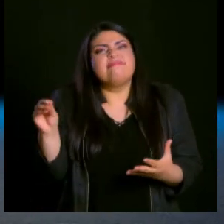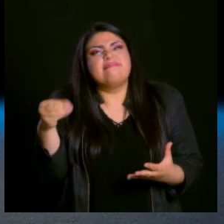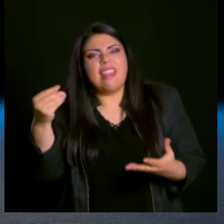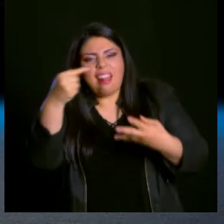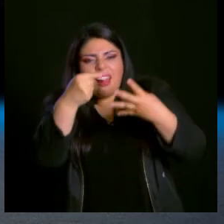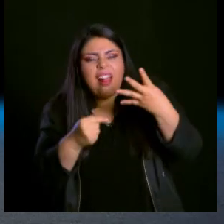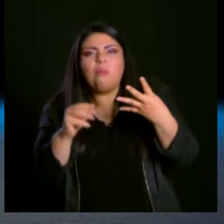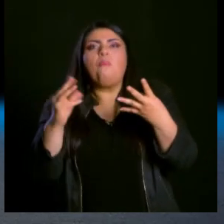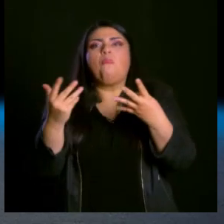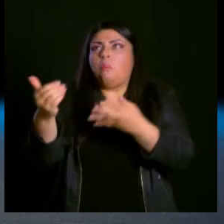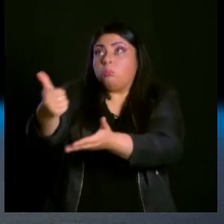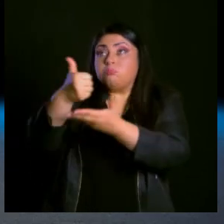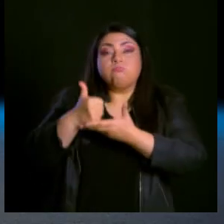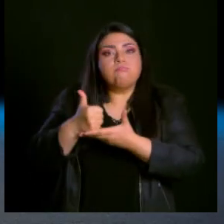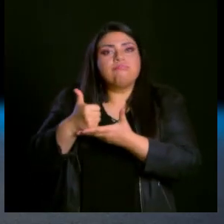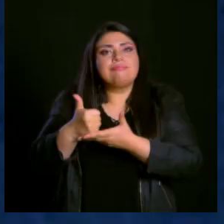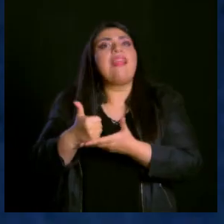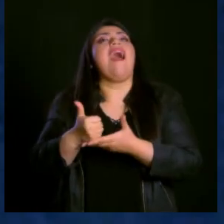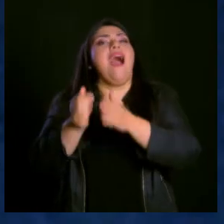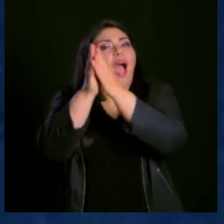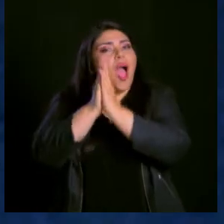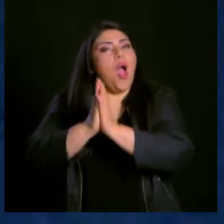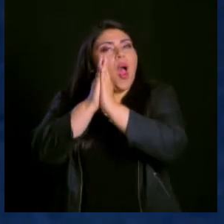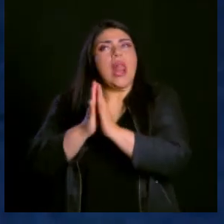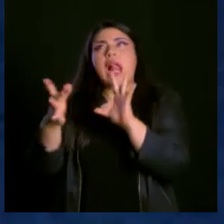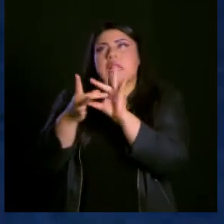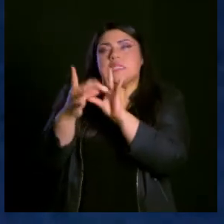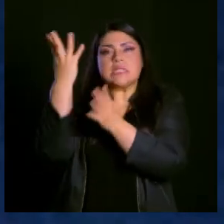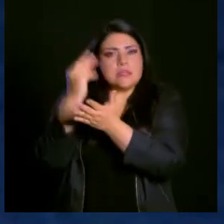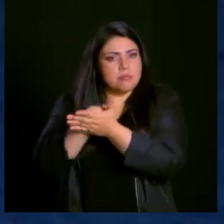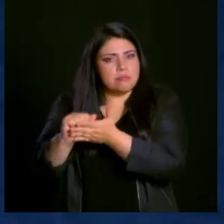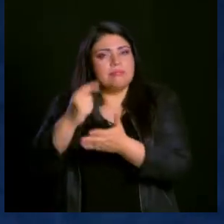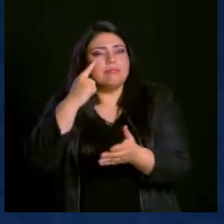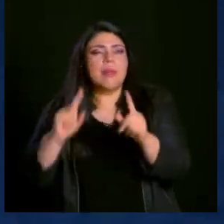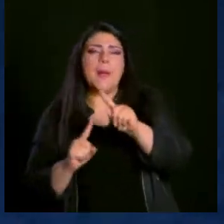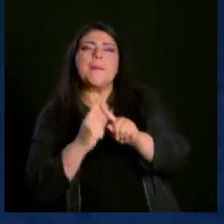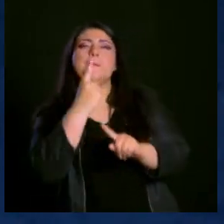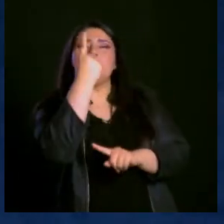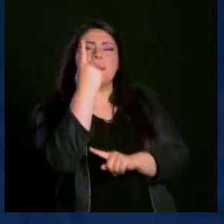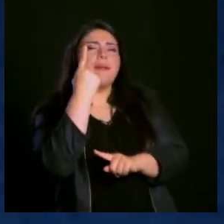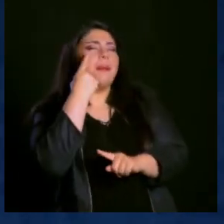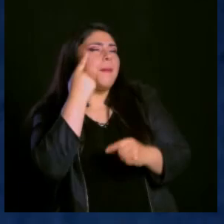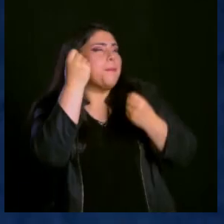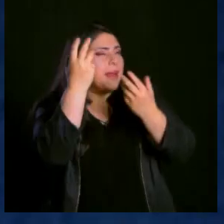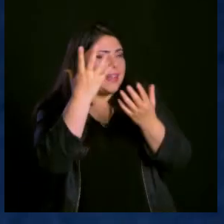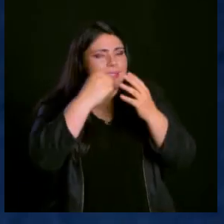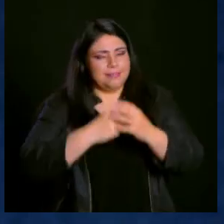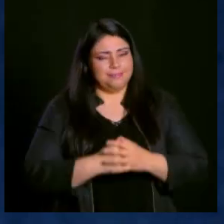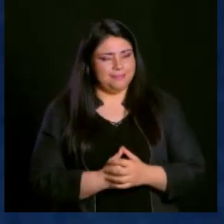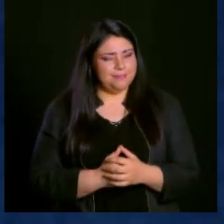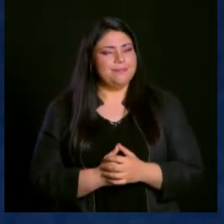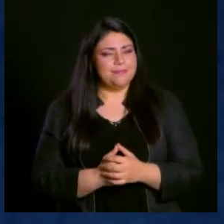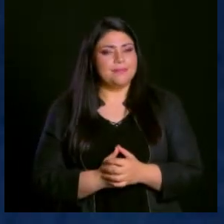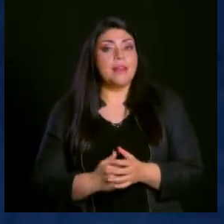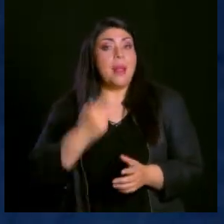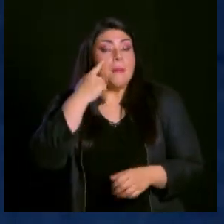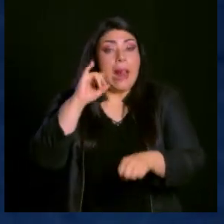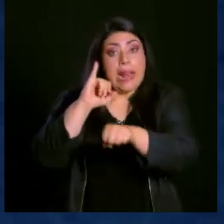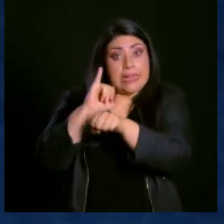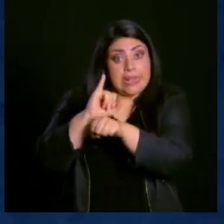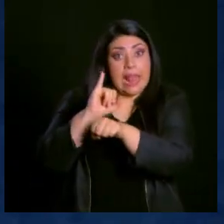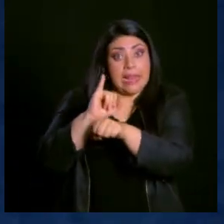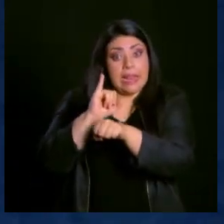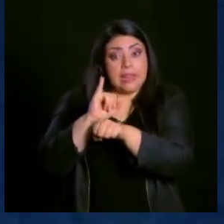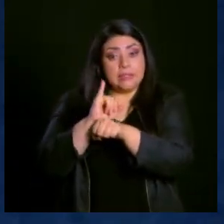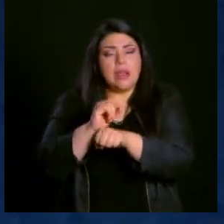son los beneficios de orar en el espíritu santo pero primero que todo quiero introducir de esta forma cuando la iglesia cuando